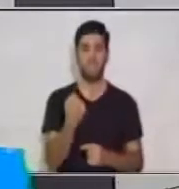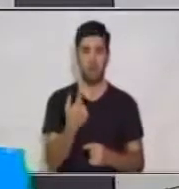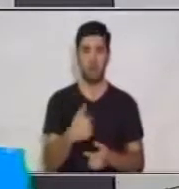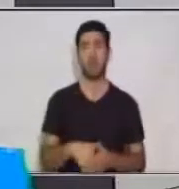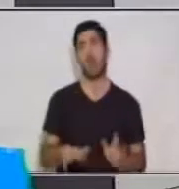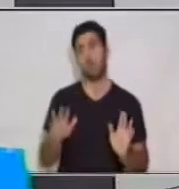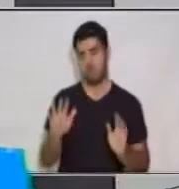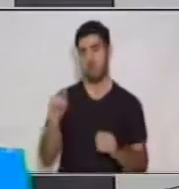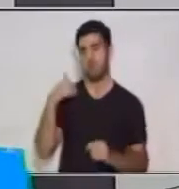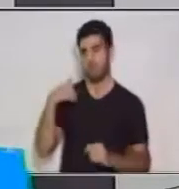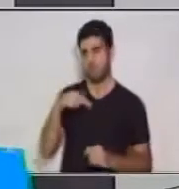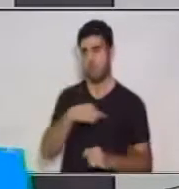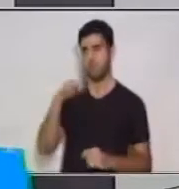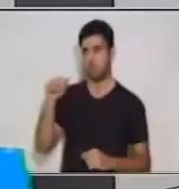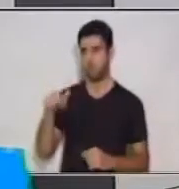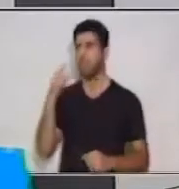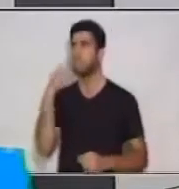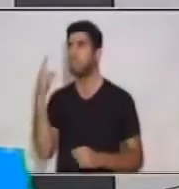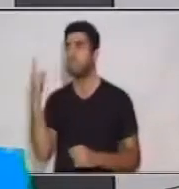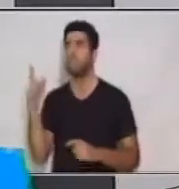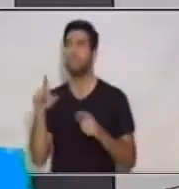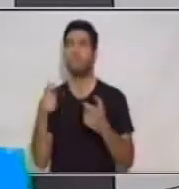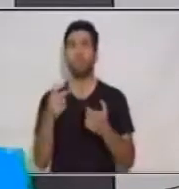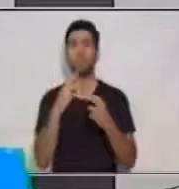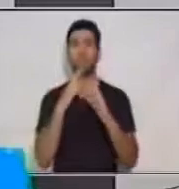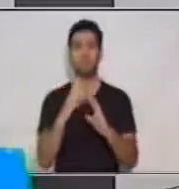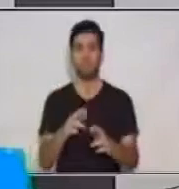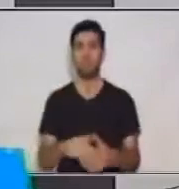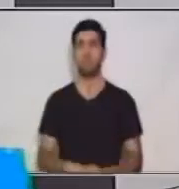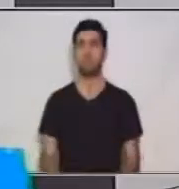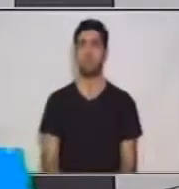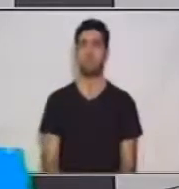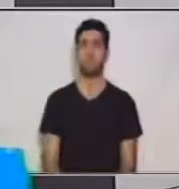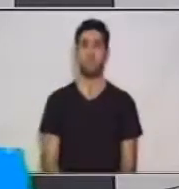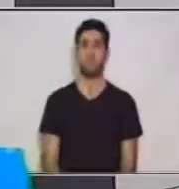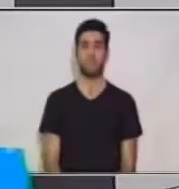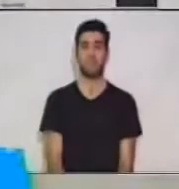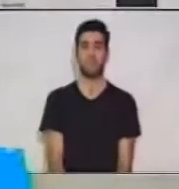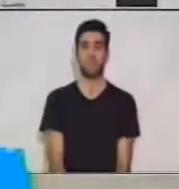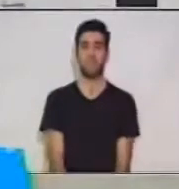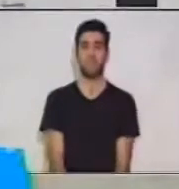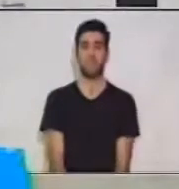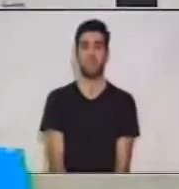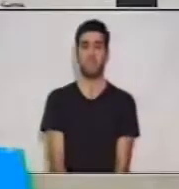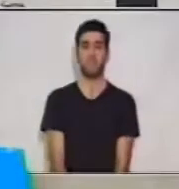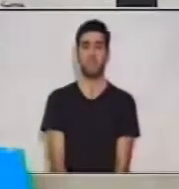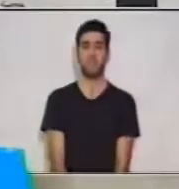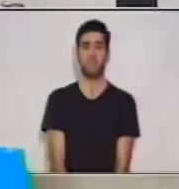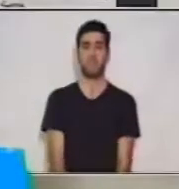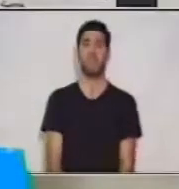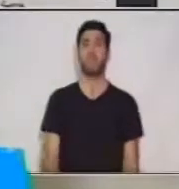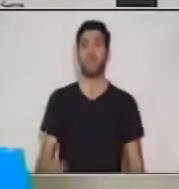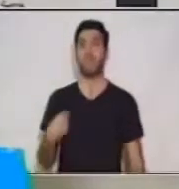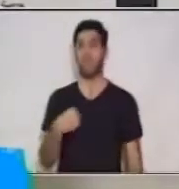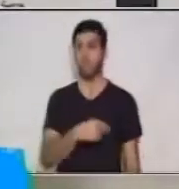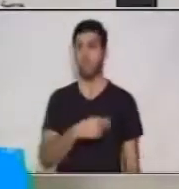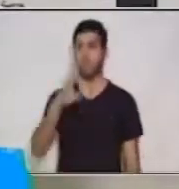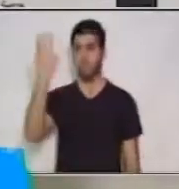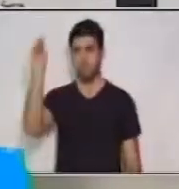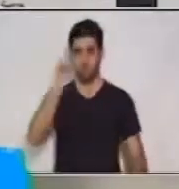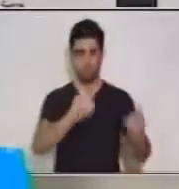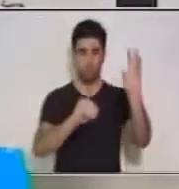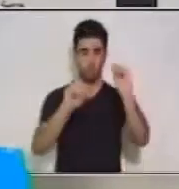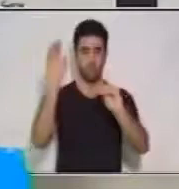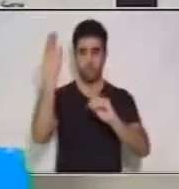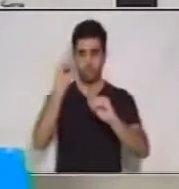Ok, vamos a iniciar entonces. Vamos a traer la relación que nos corresponda o que